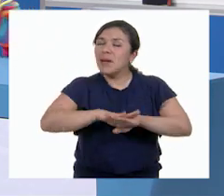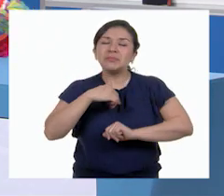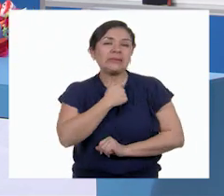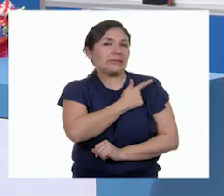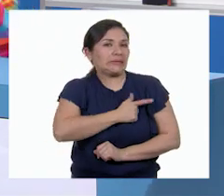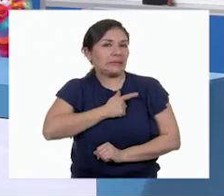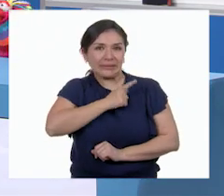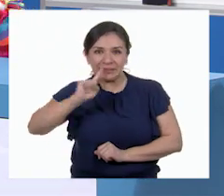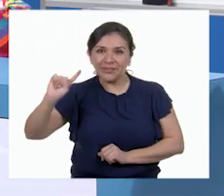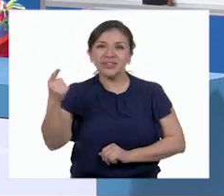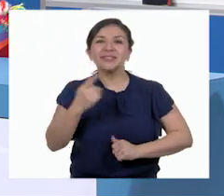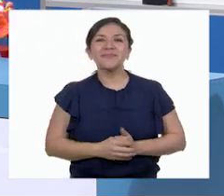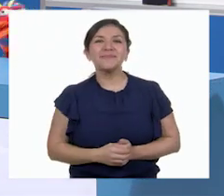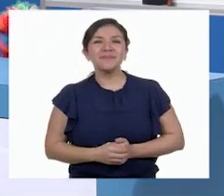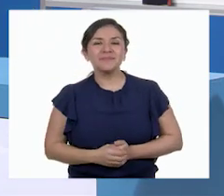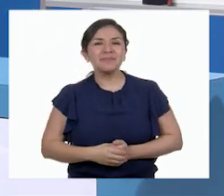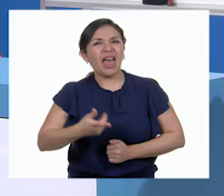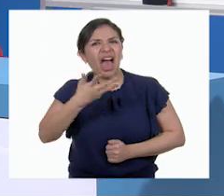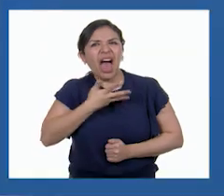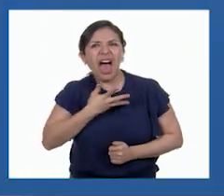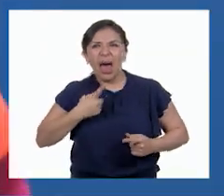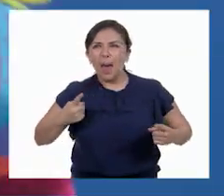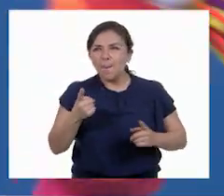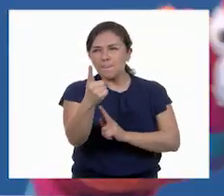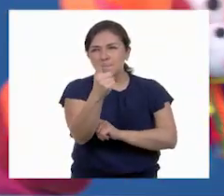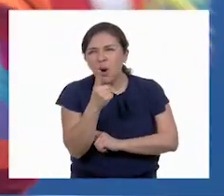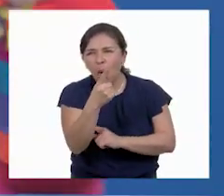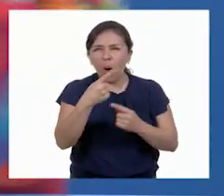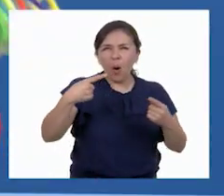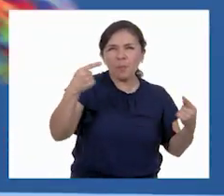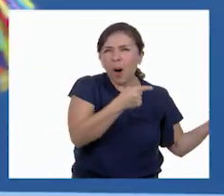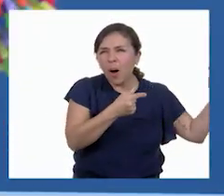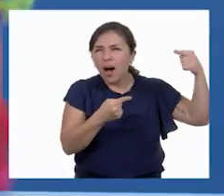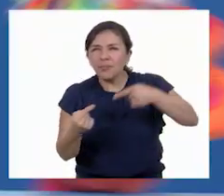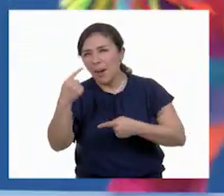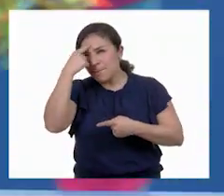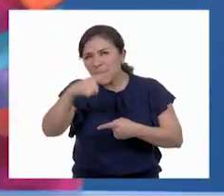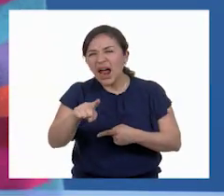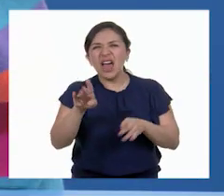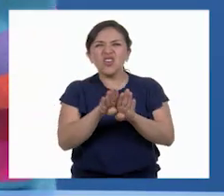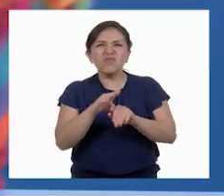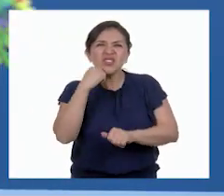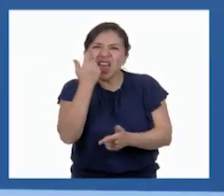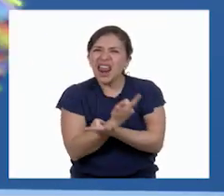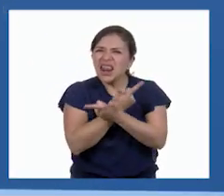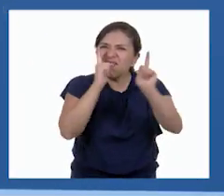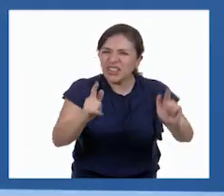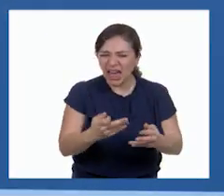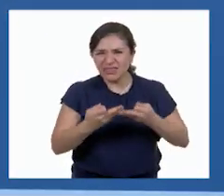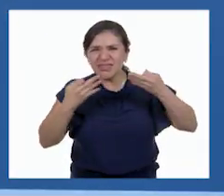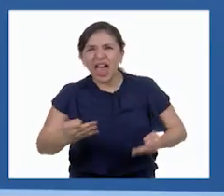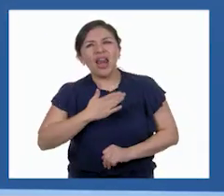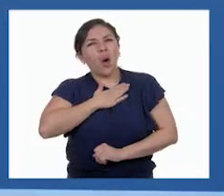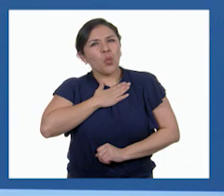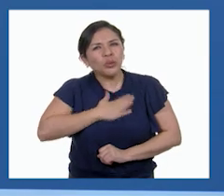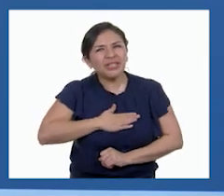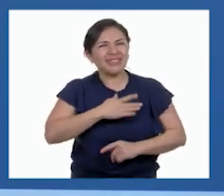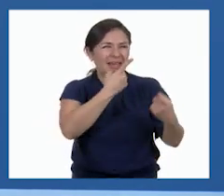historia. Lleno de cañonazos y luchas por la tierra, por la libertad, por la